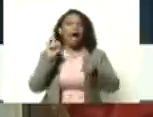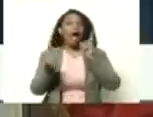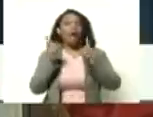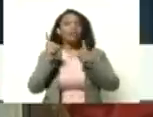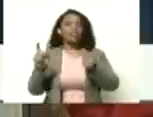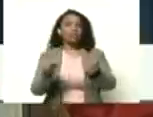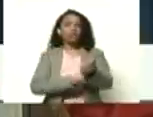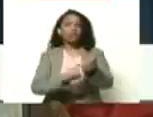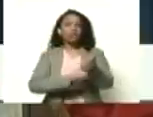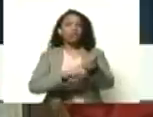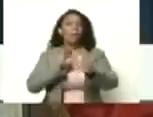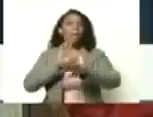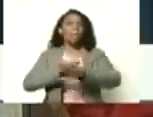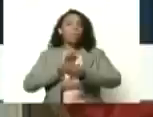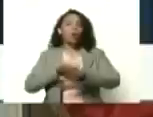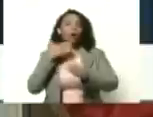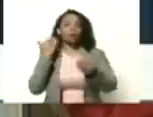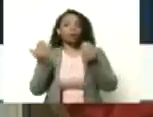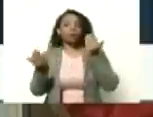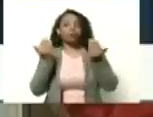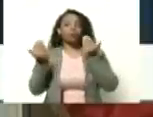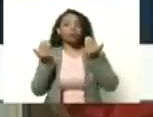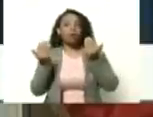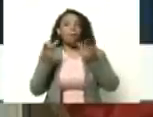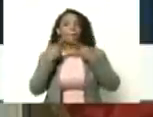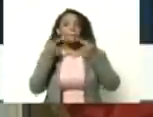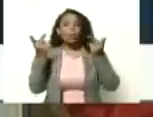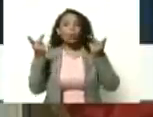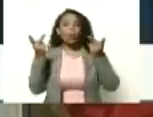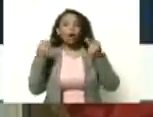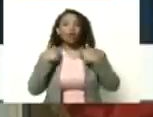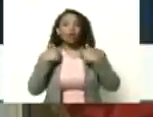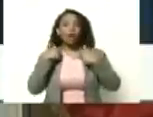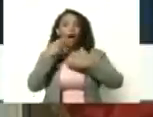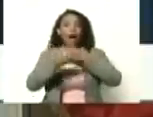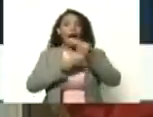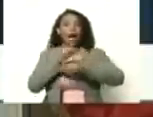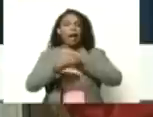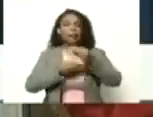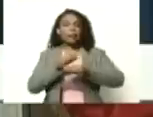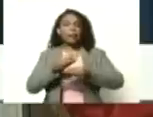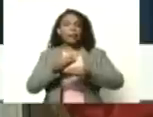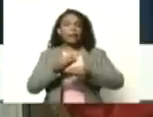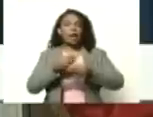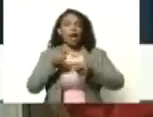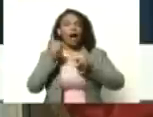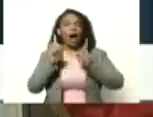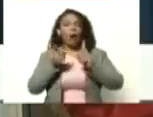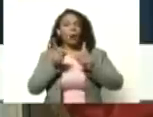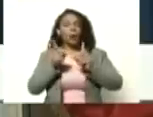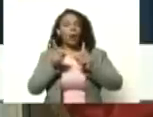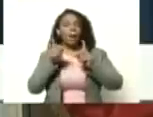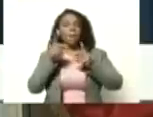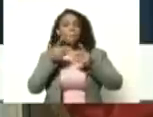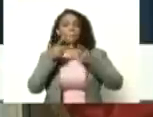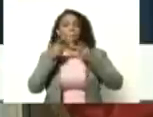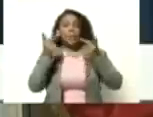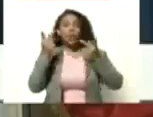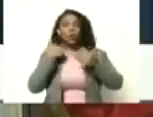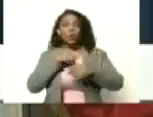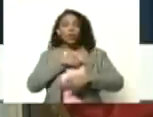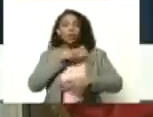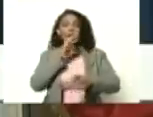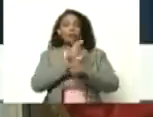su rabia porque en la comparecencia pública que me tocó hacer incluso en las publicaciones en nuestras redes